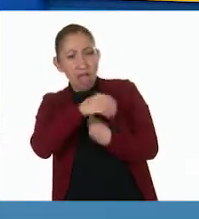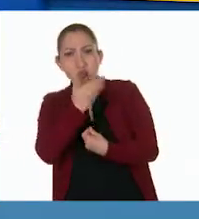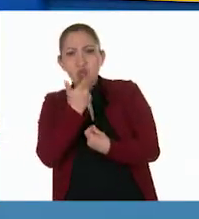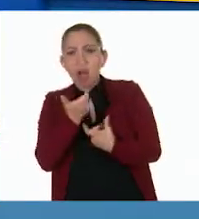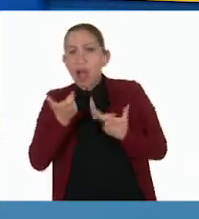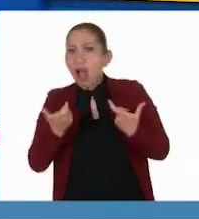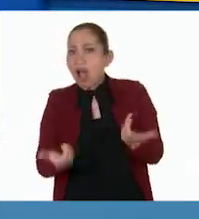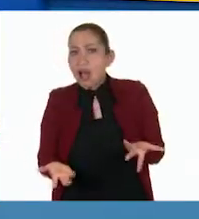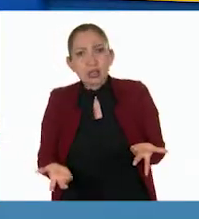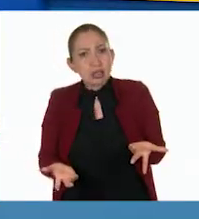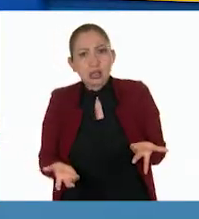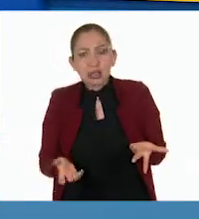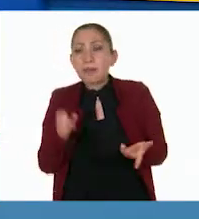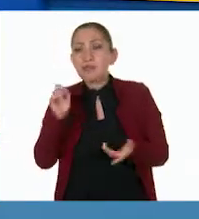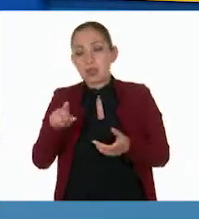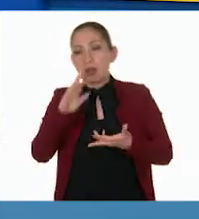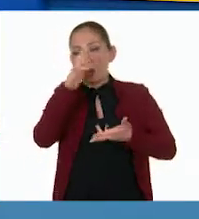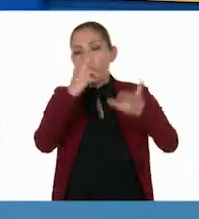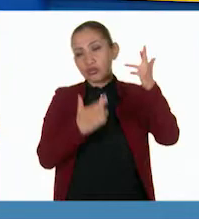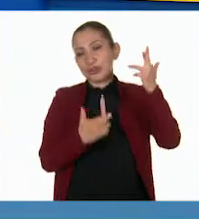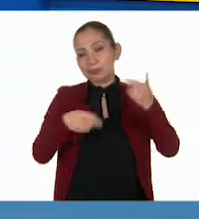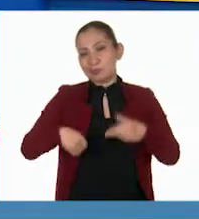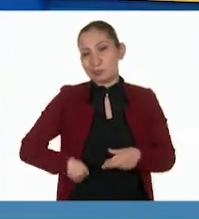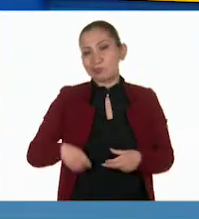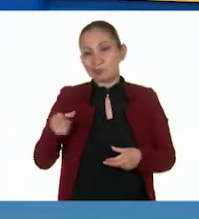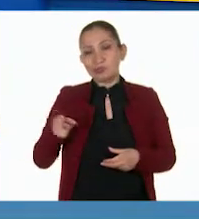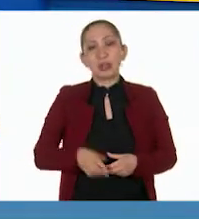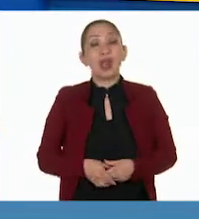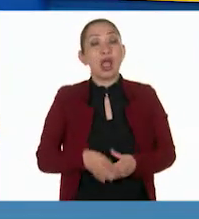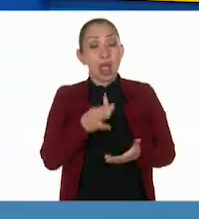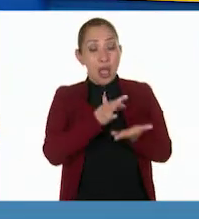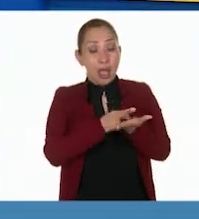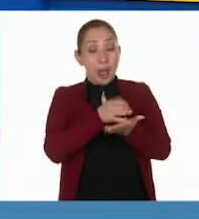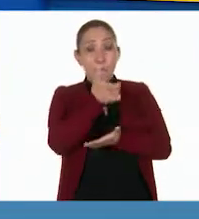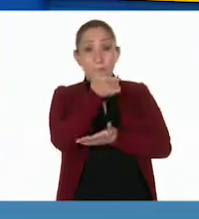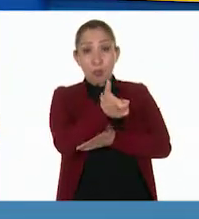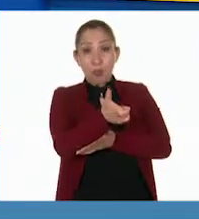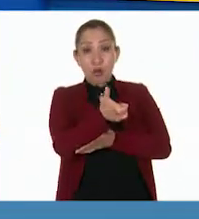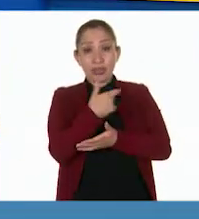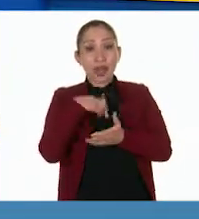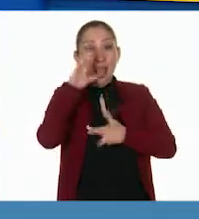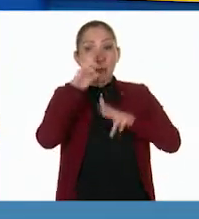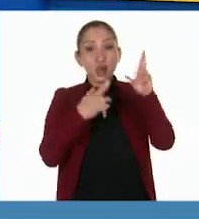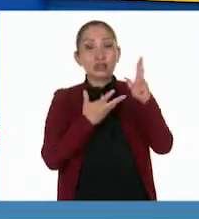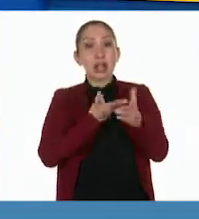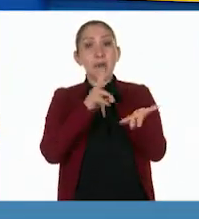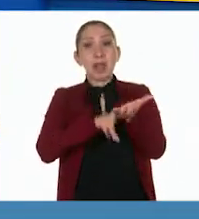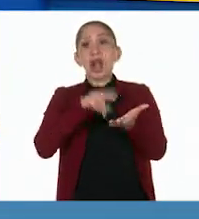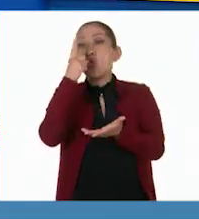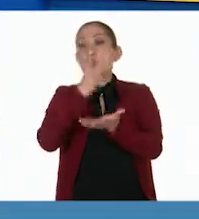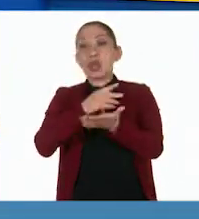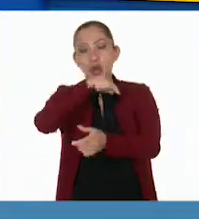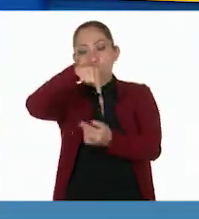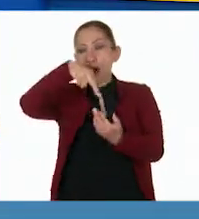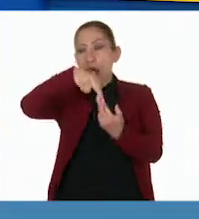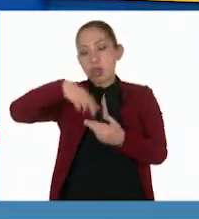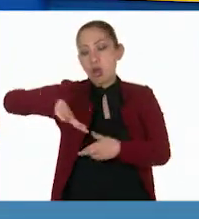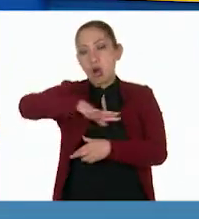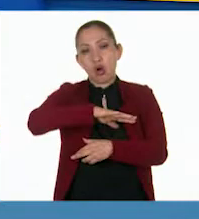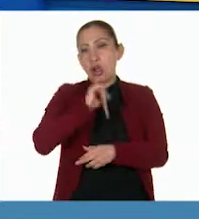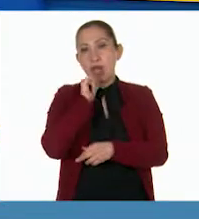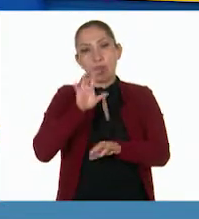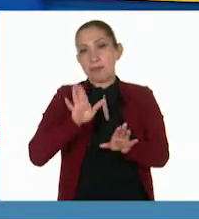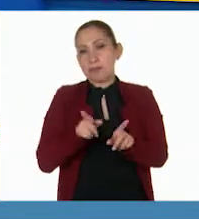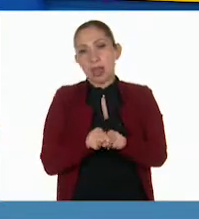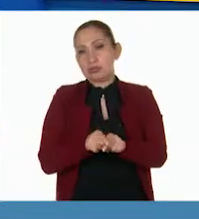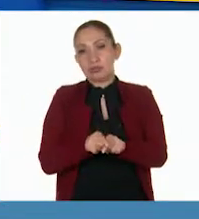dinero circulante que ocasionó la revolución. Las monedas revolucionarias solo tenían valor en las regiones que controlaba su caudillo en